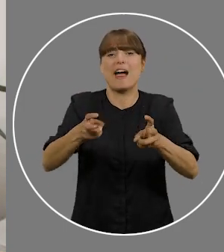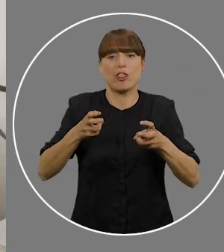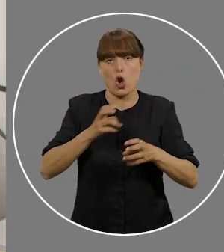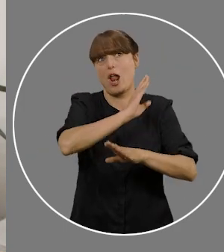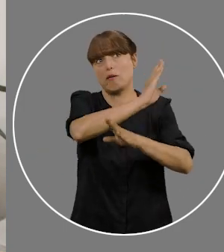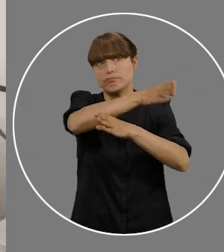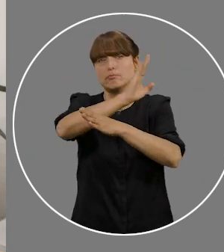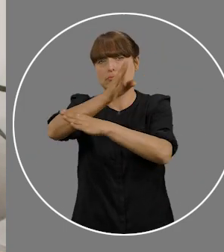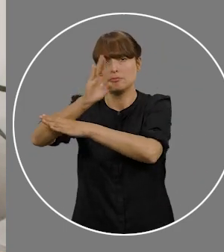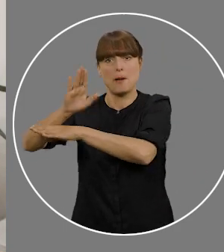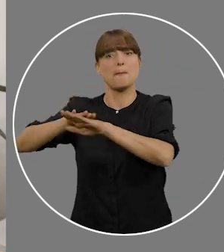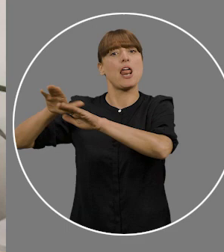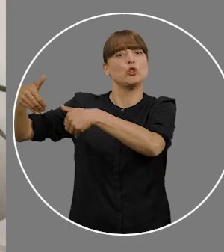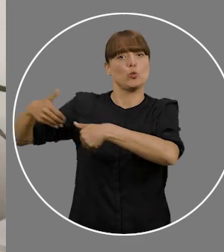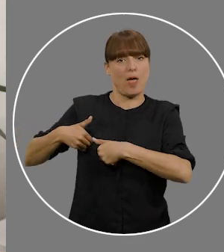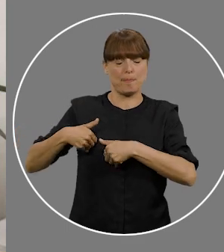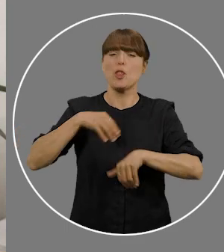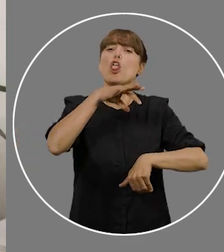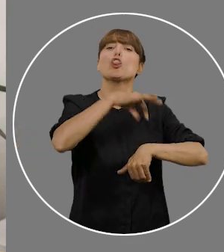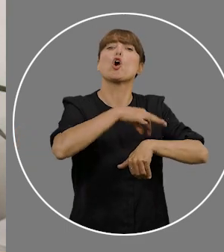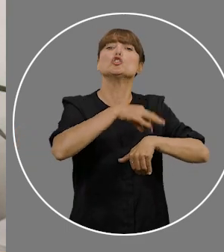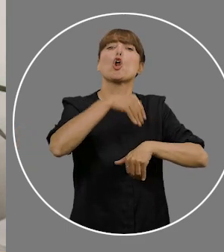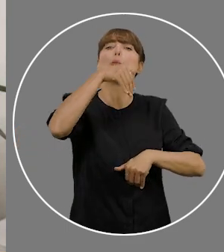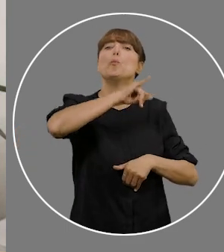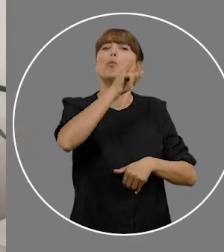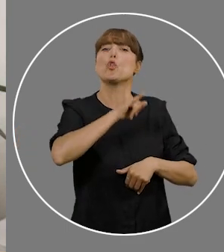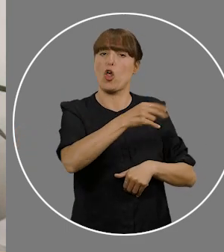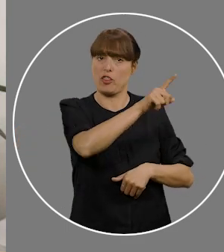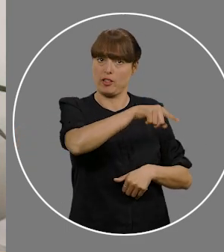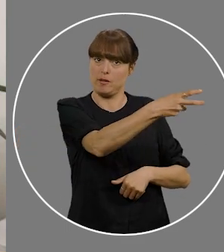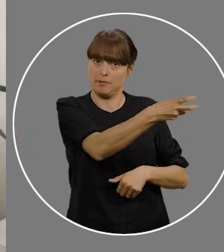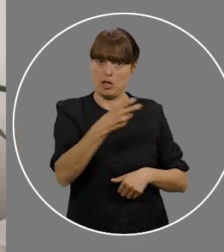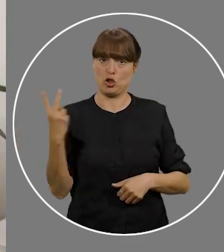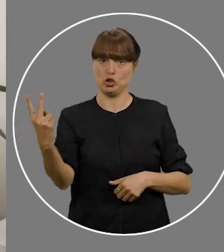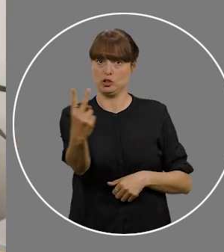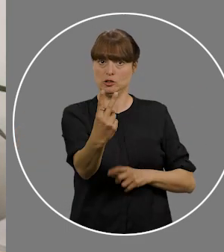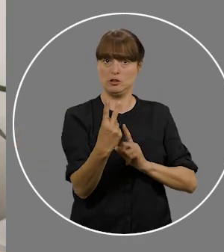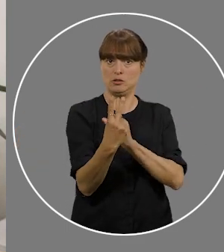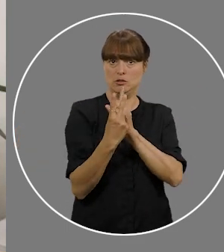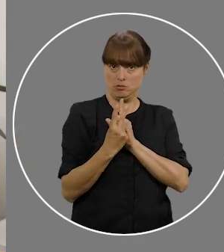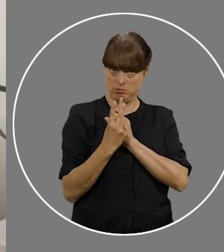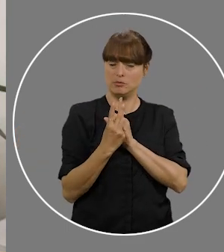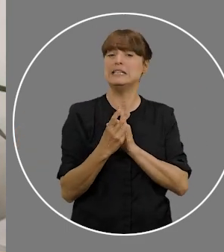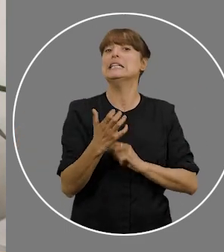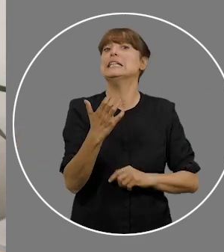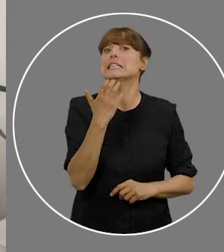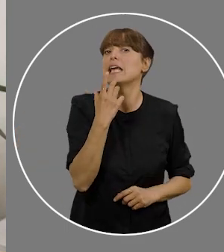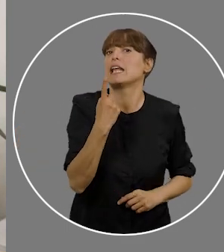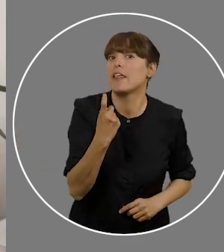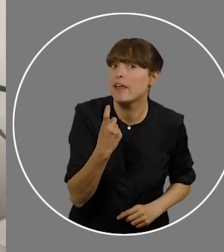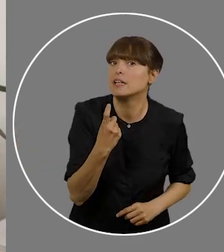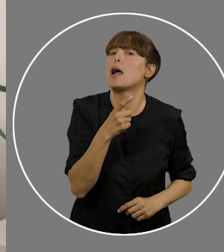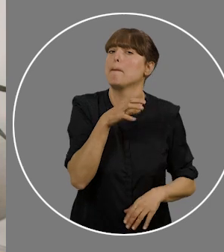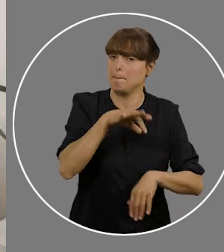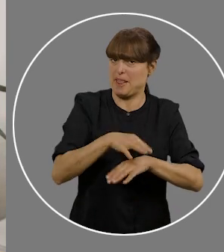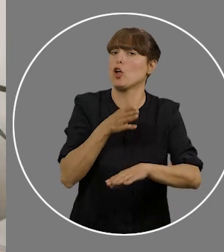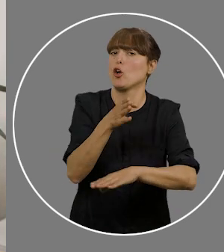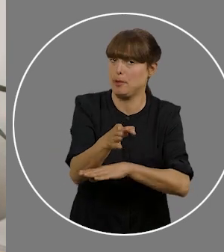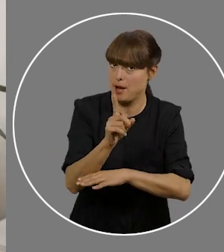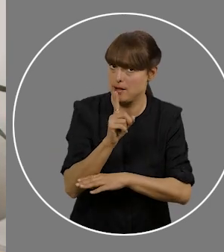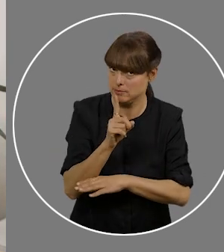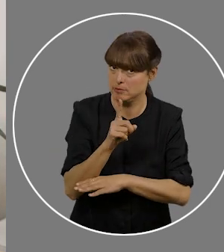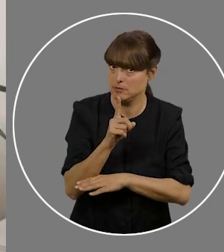allí. Y el médico, el doctor Muñoz, también iba allí. ¿Venía por las todas? Sí, sí, si había necesidad, iba.